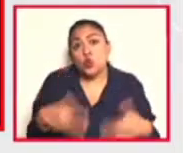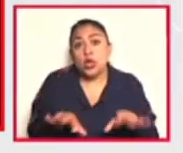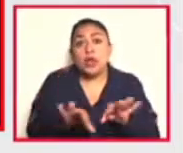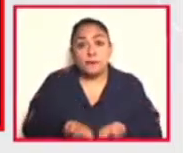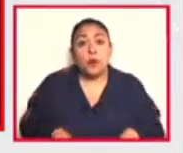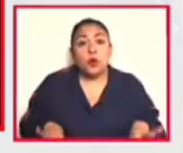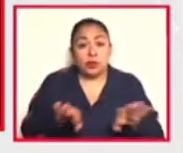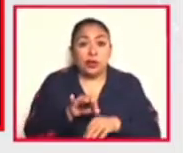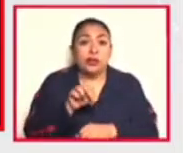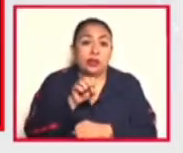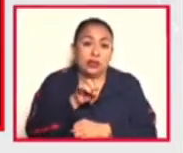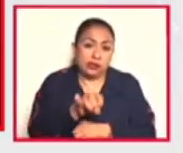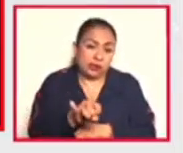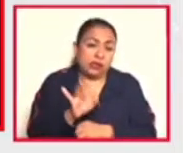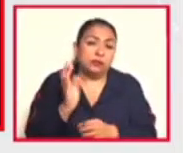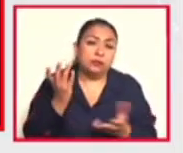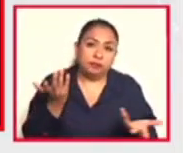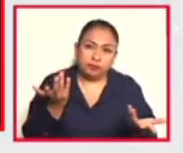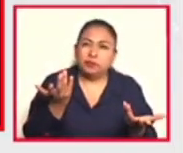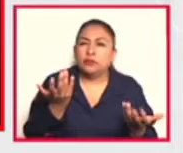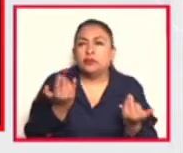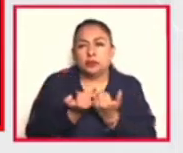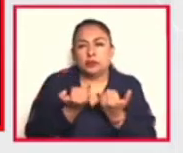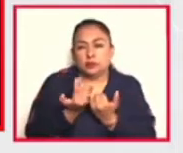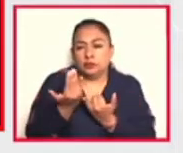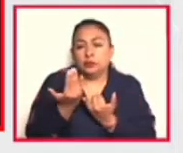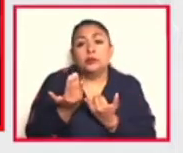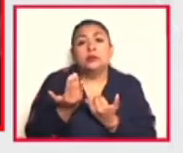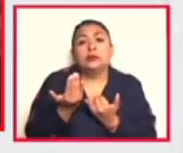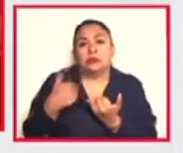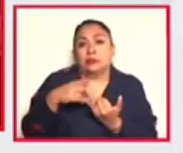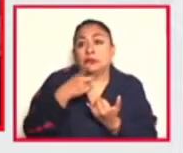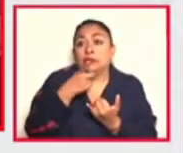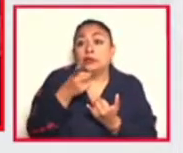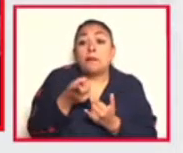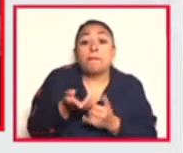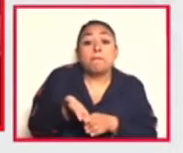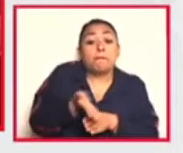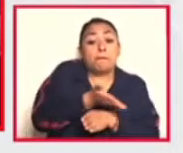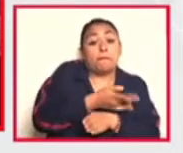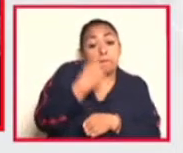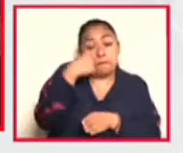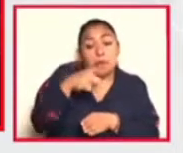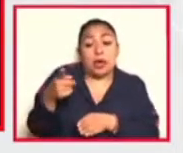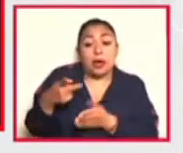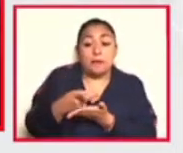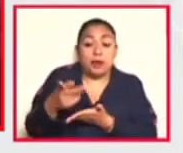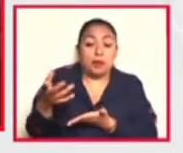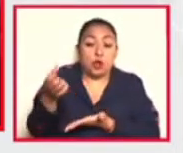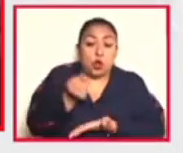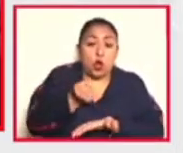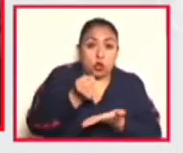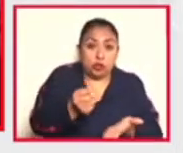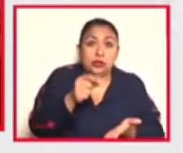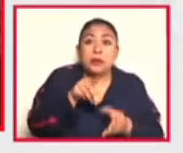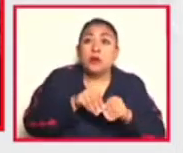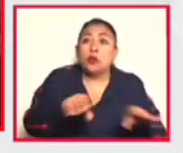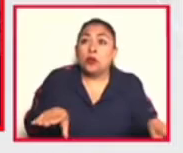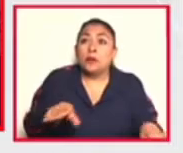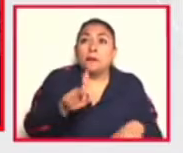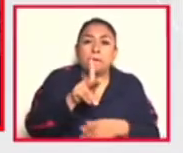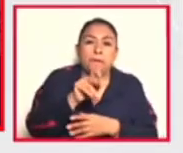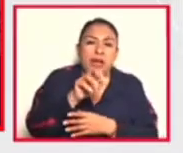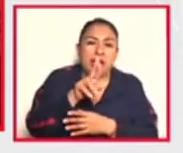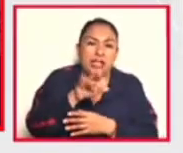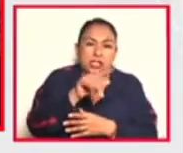y, como acabo de decir, la antesala para los Óscares. Tenemos además al distribuidor de Parásitos en Estados